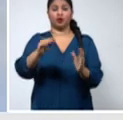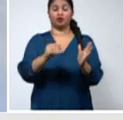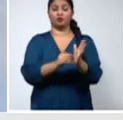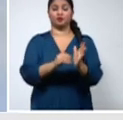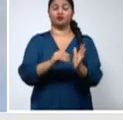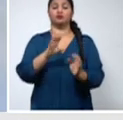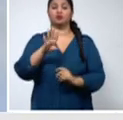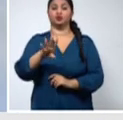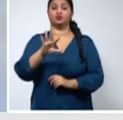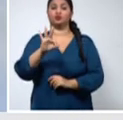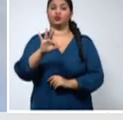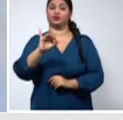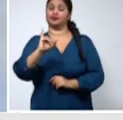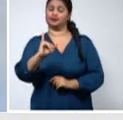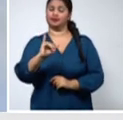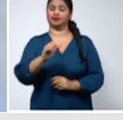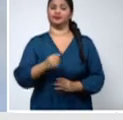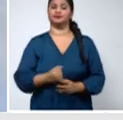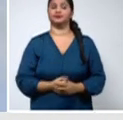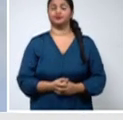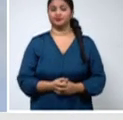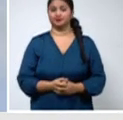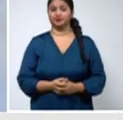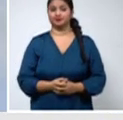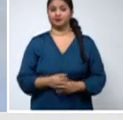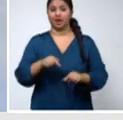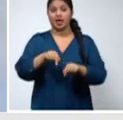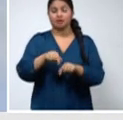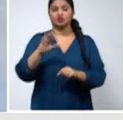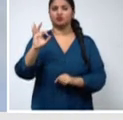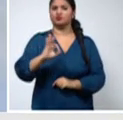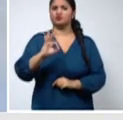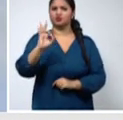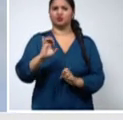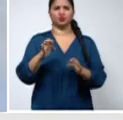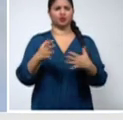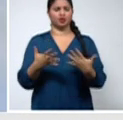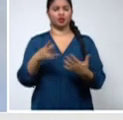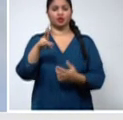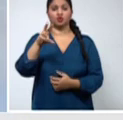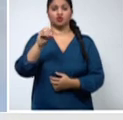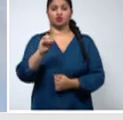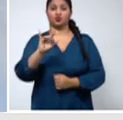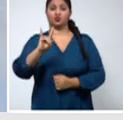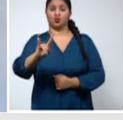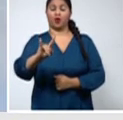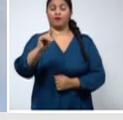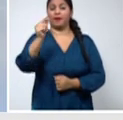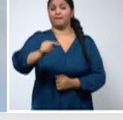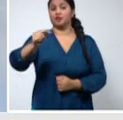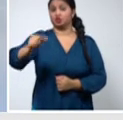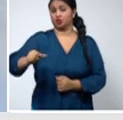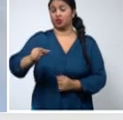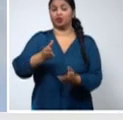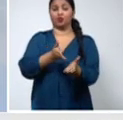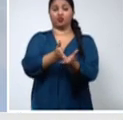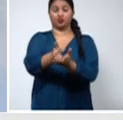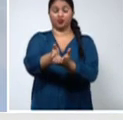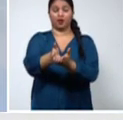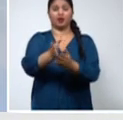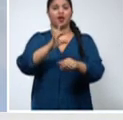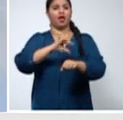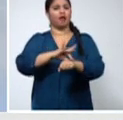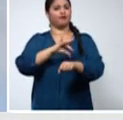4.486. Estamos hablando de 209 personas, pacientes activos, más que en el día de